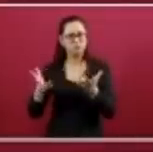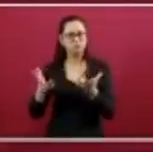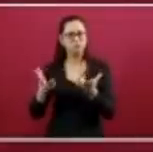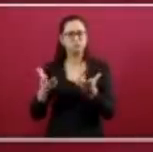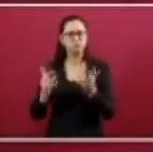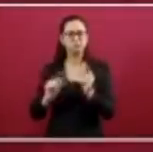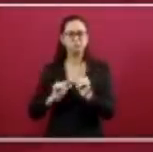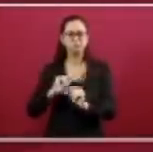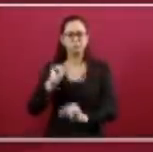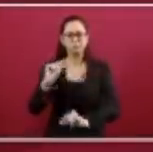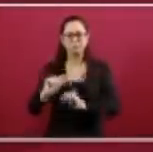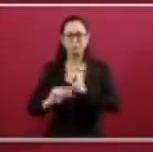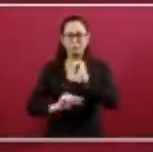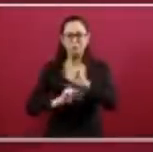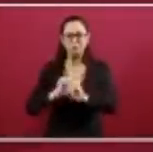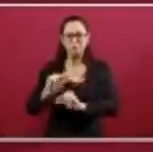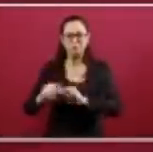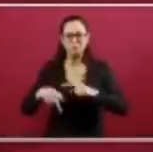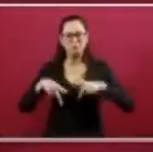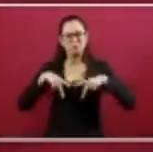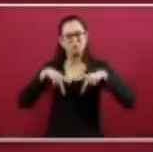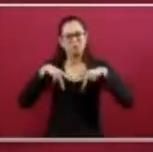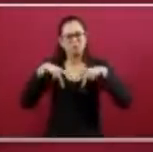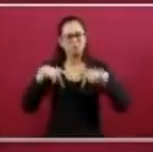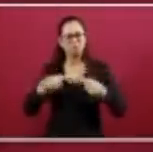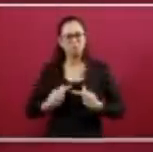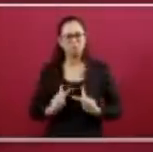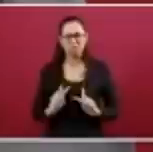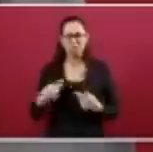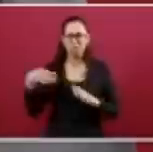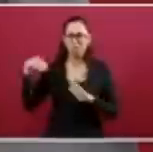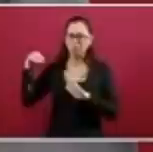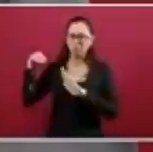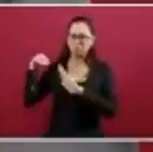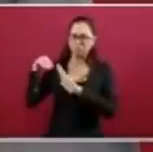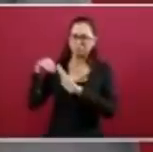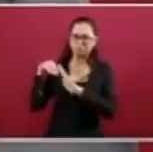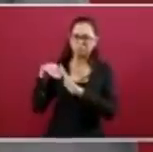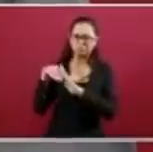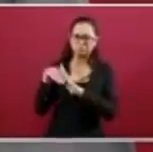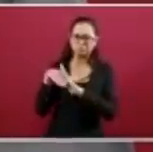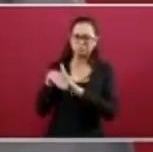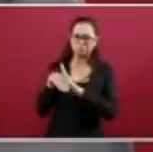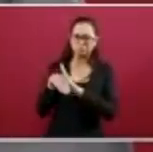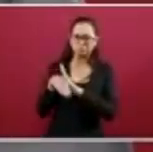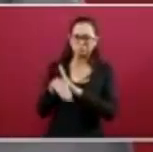ha venido debilitándose, y todo esto